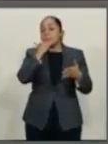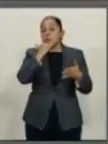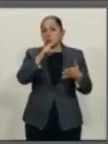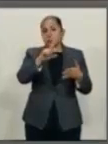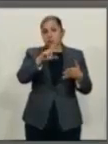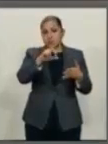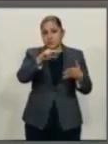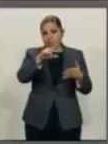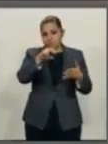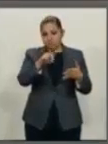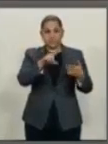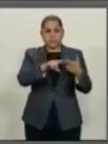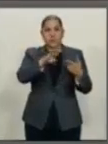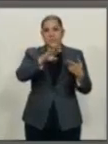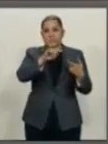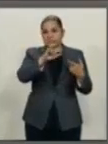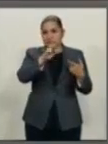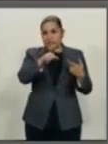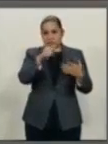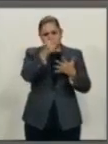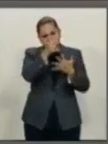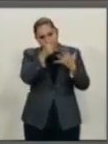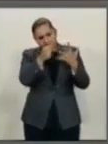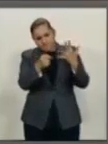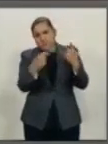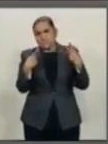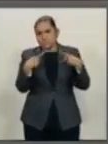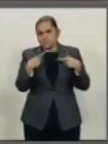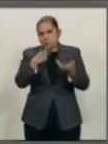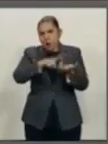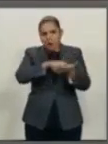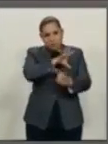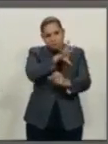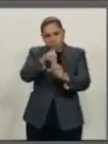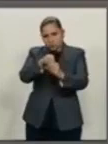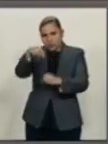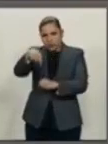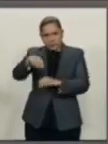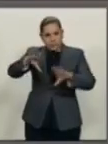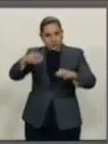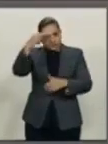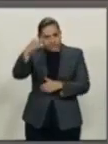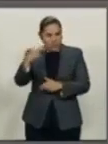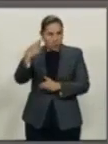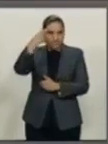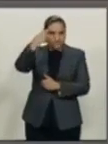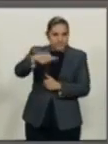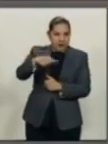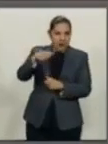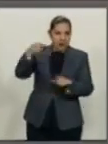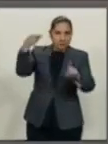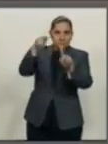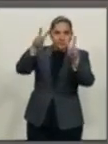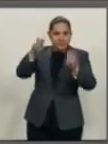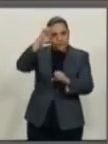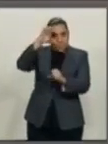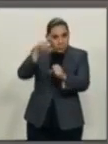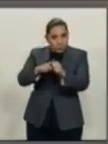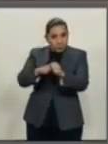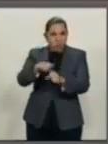Sandra Lorenzano, Mónica Maristain, que pudieron haber participado en la vida pública de nuestro país, en la parte de cultura, y que por